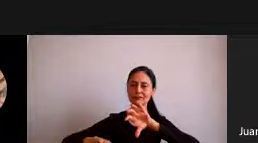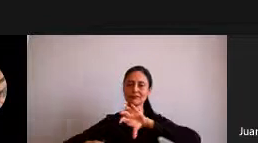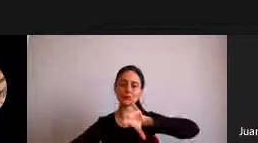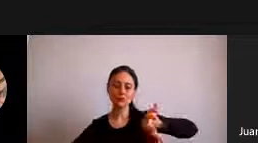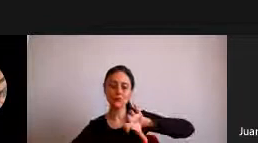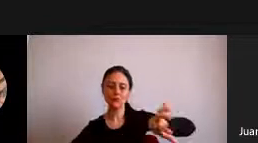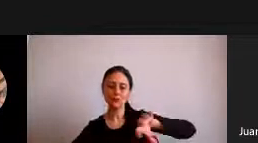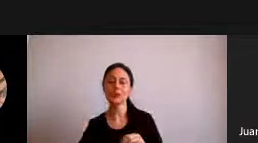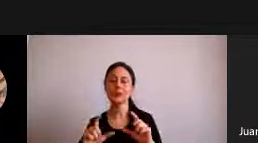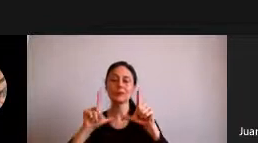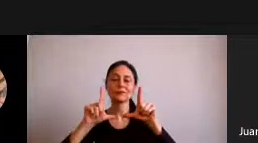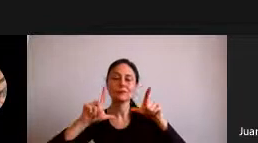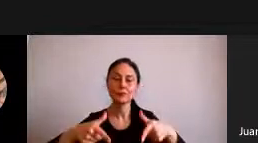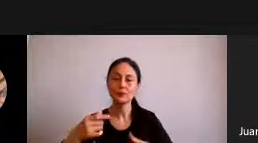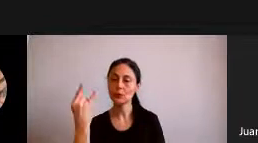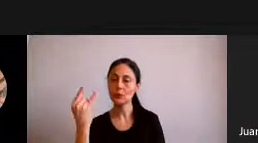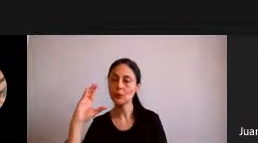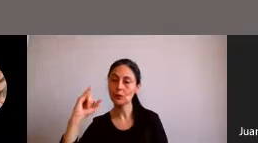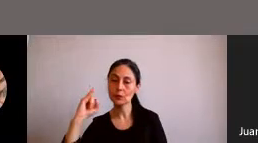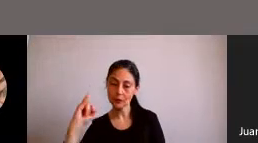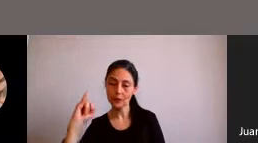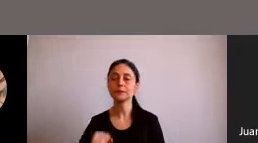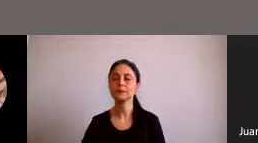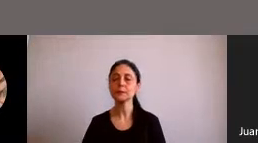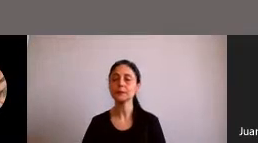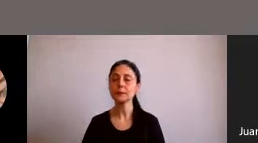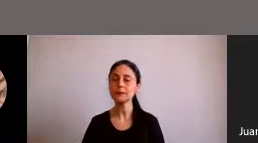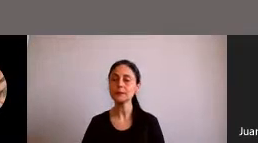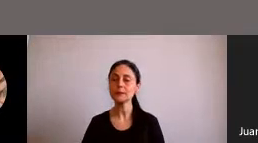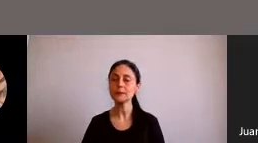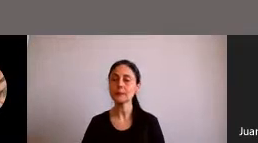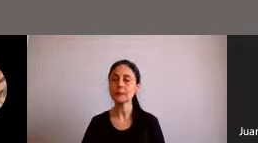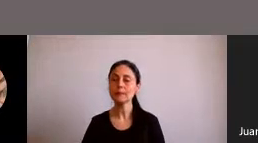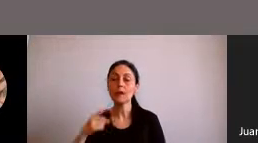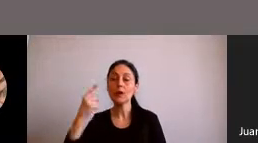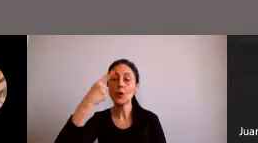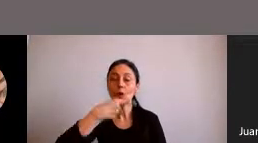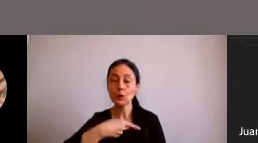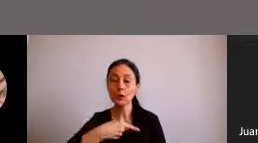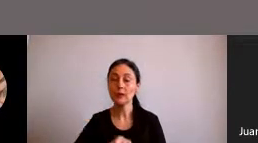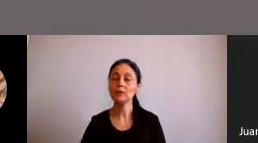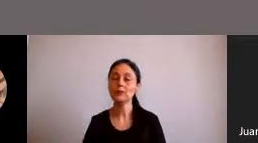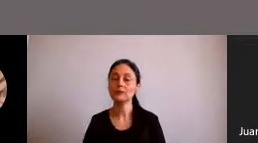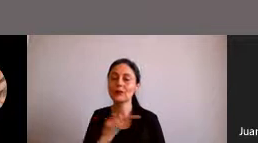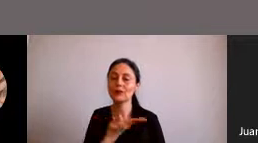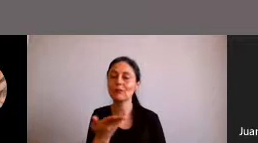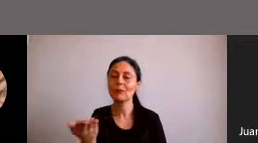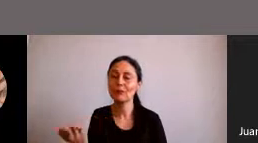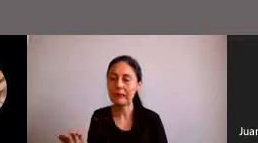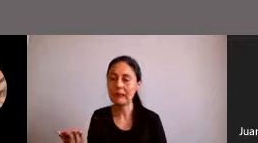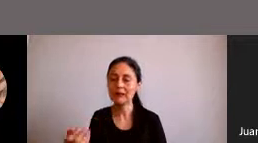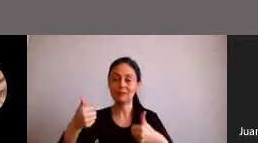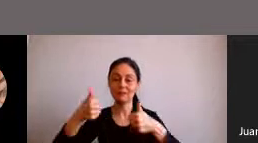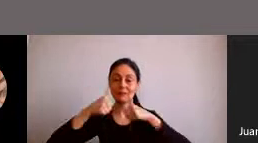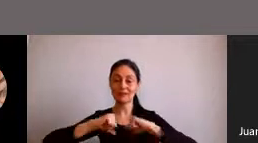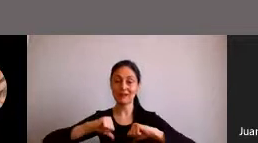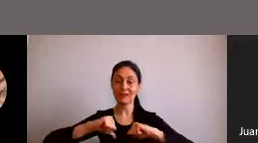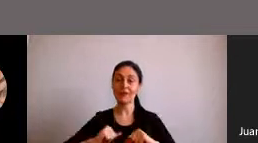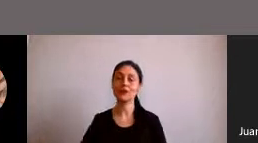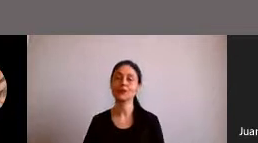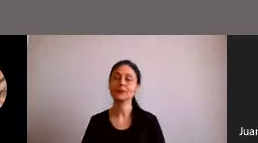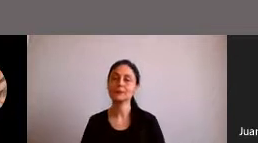cuidados intensivos. ¿Ya? Y por último, quisiera plantearles algunos desafíos. Yo sé que esto fue una visión un